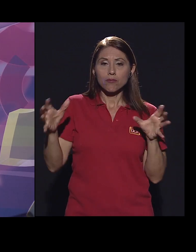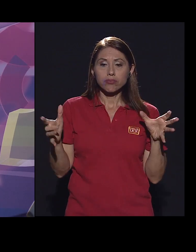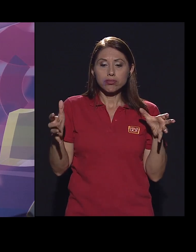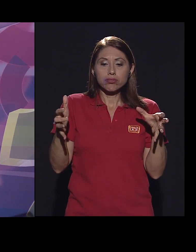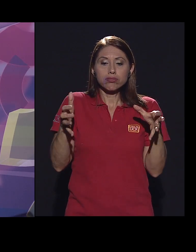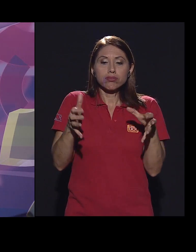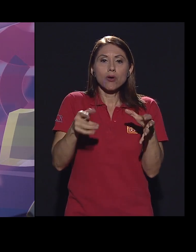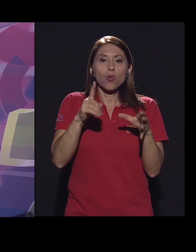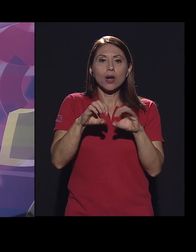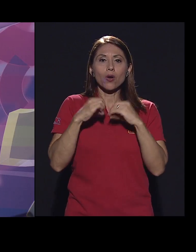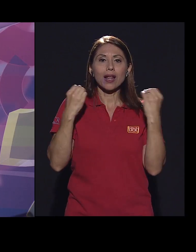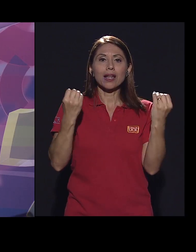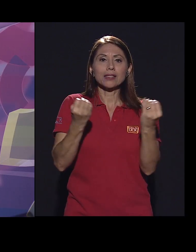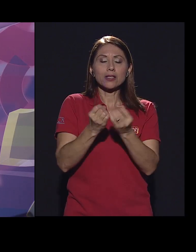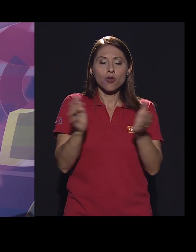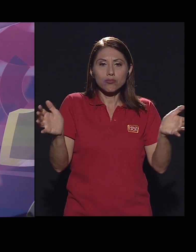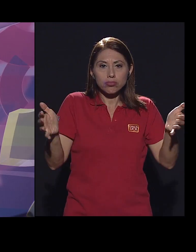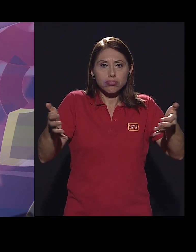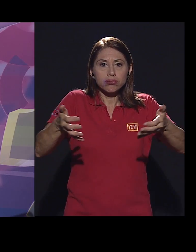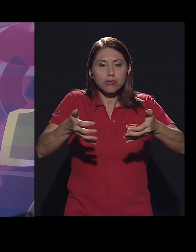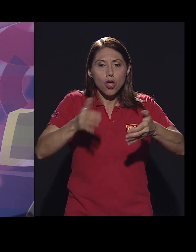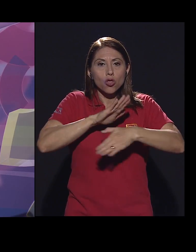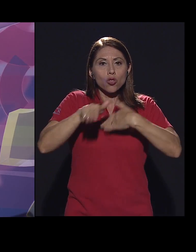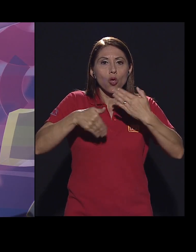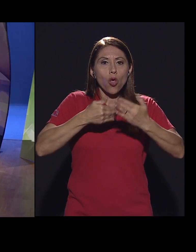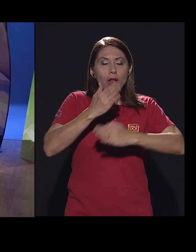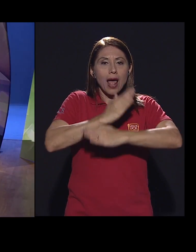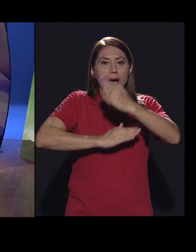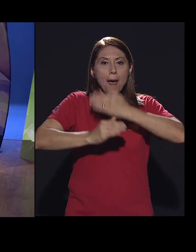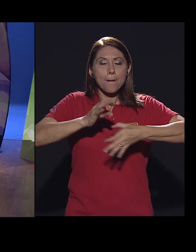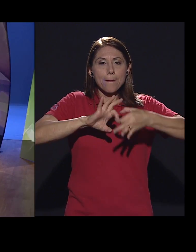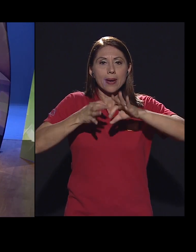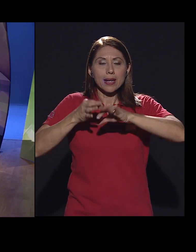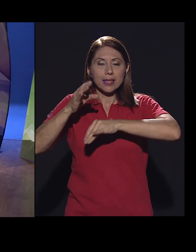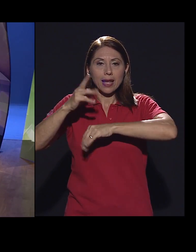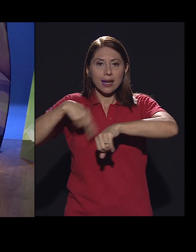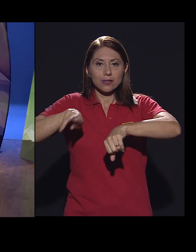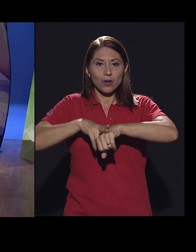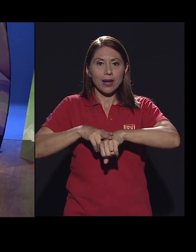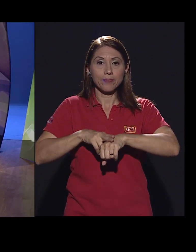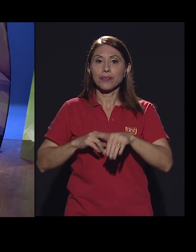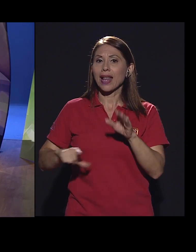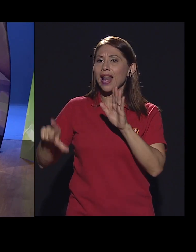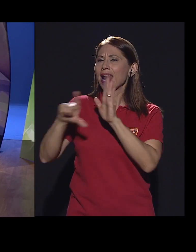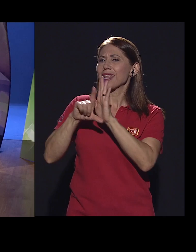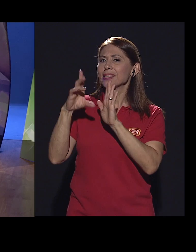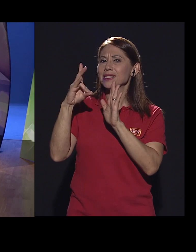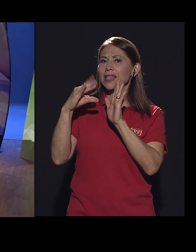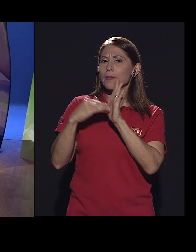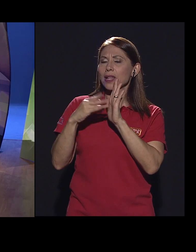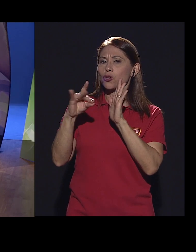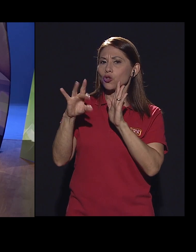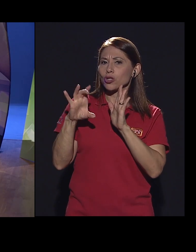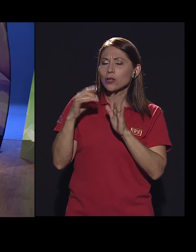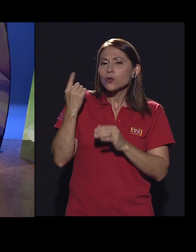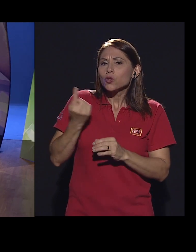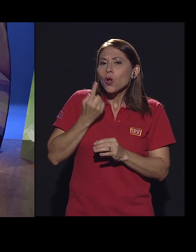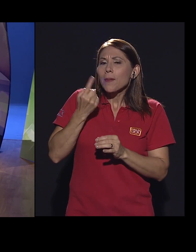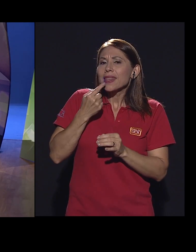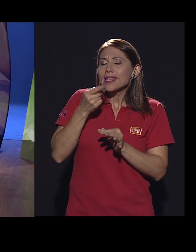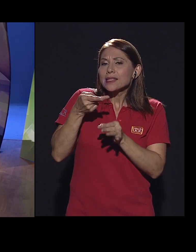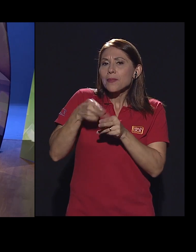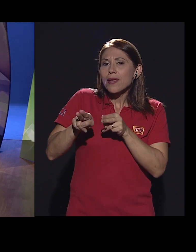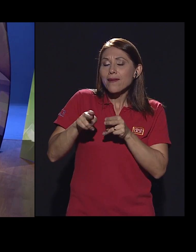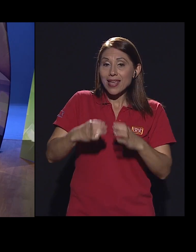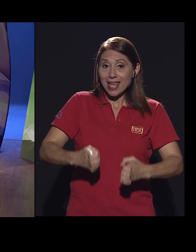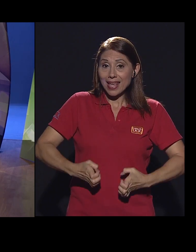organización que acoja a toda la estructura paralímpica nacional. La ley 7800 solo menciona de manera breve